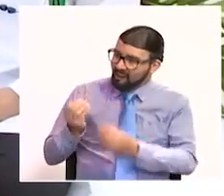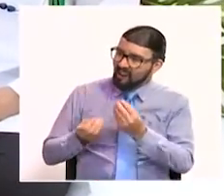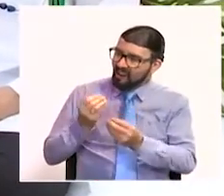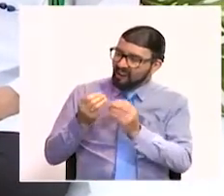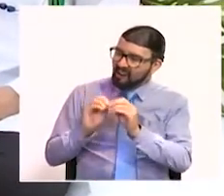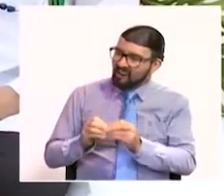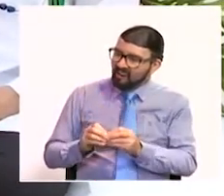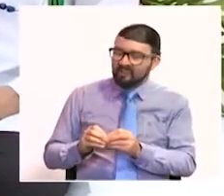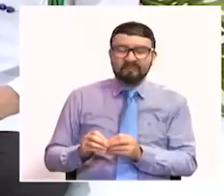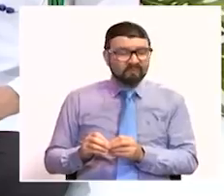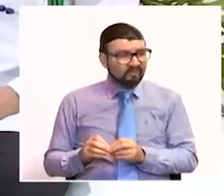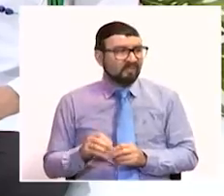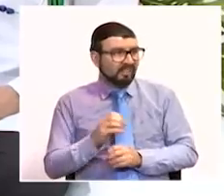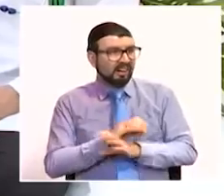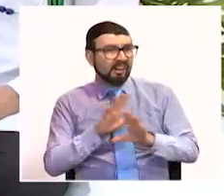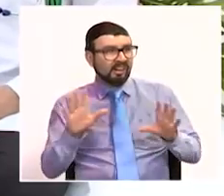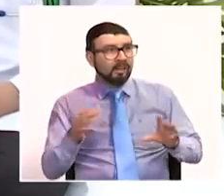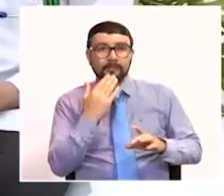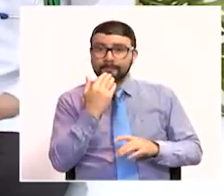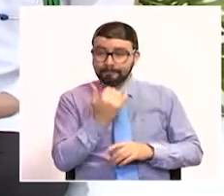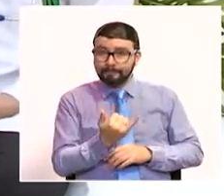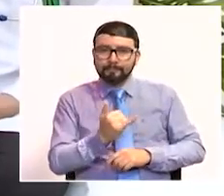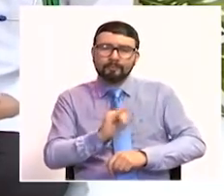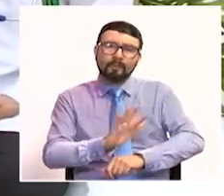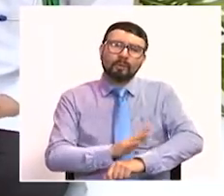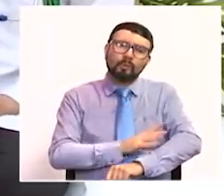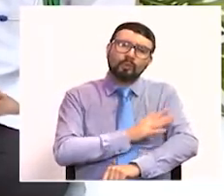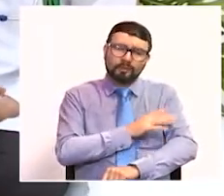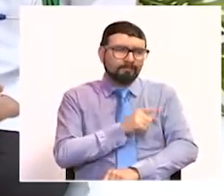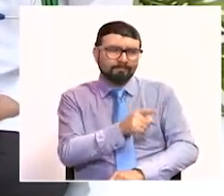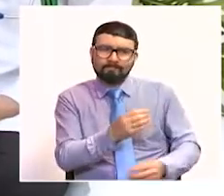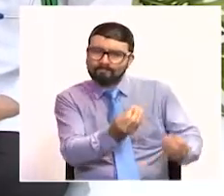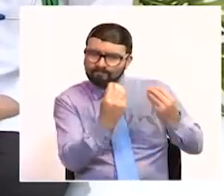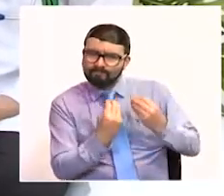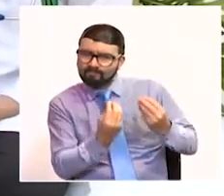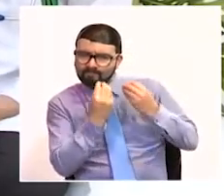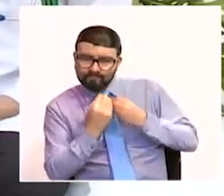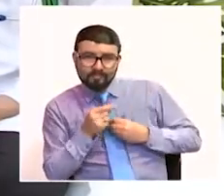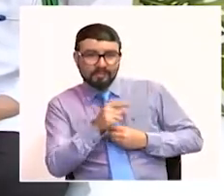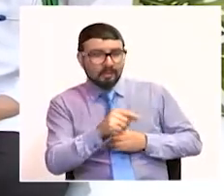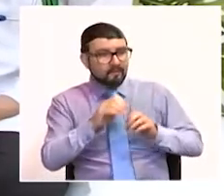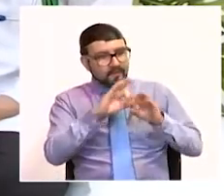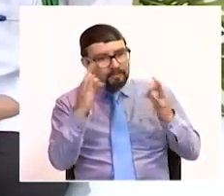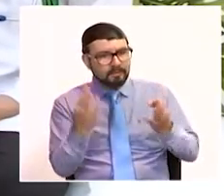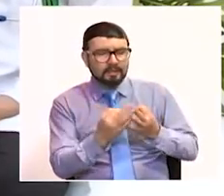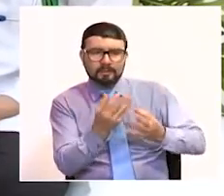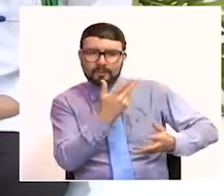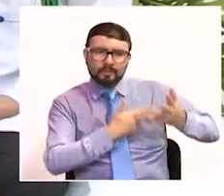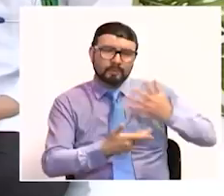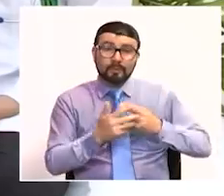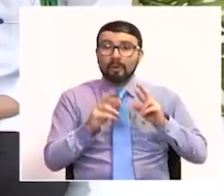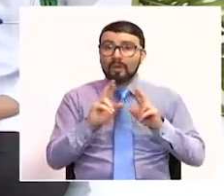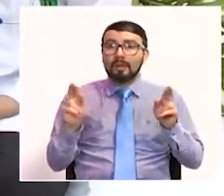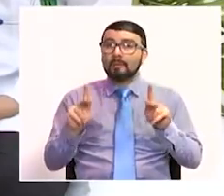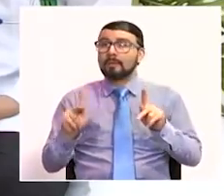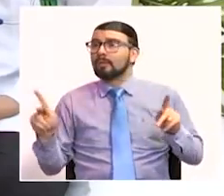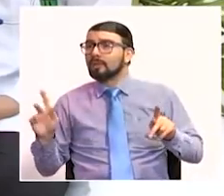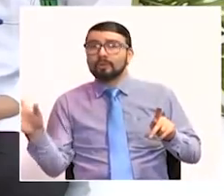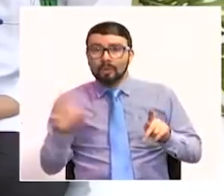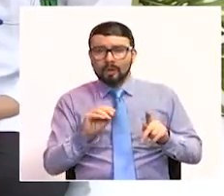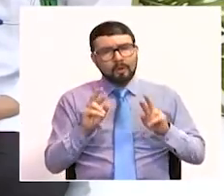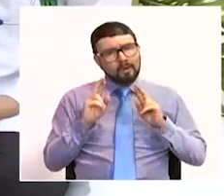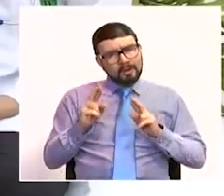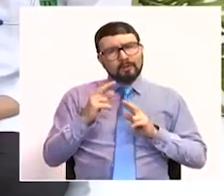padre, la música es una pasión inculcada por ti y por la familia, y ojalá a todas las personas les guste este